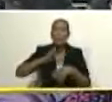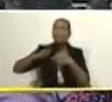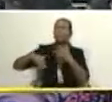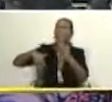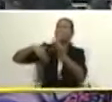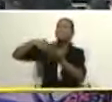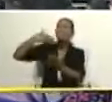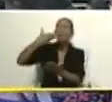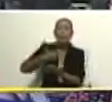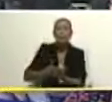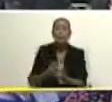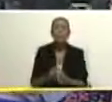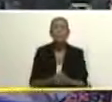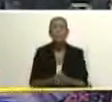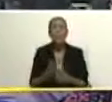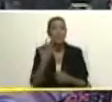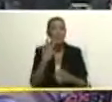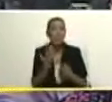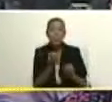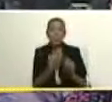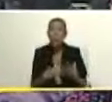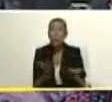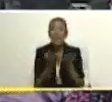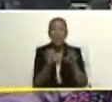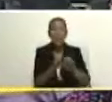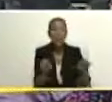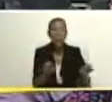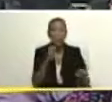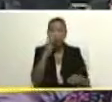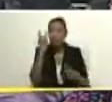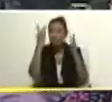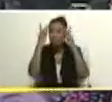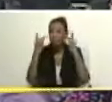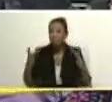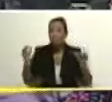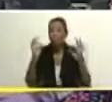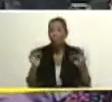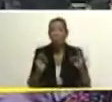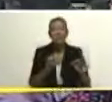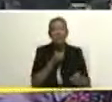historia. Por acá han pasado educadores de alta trayectoria,